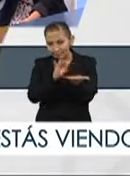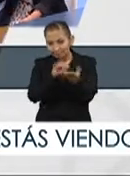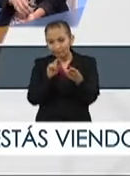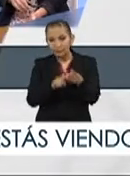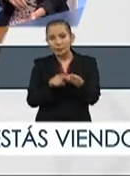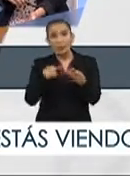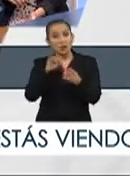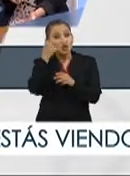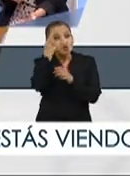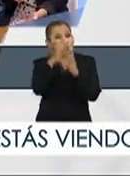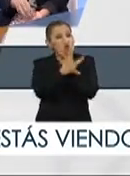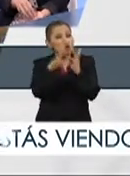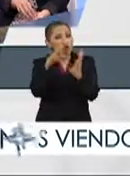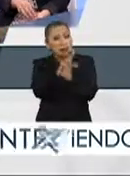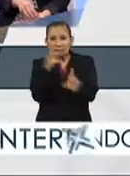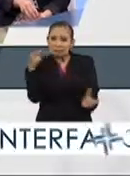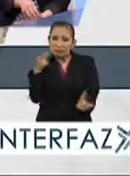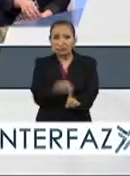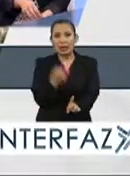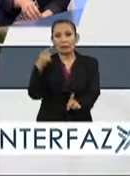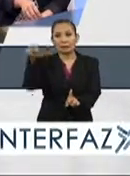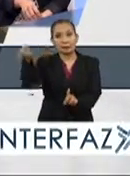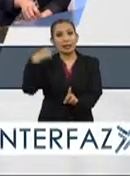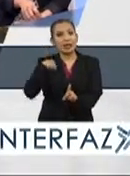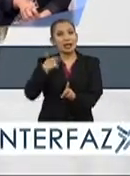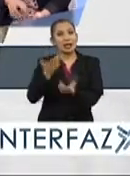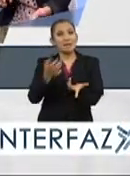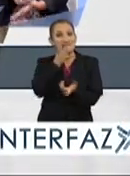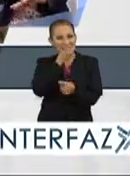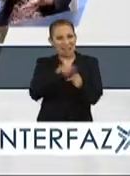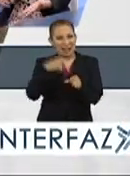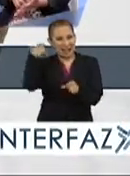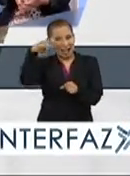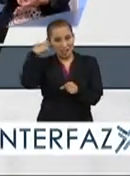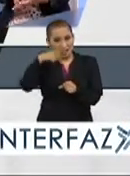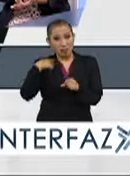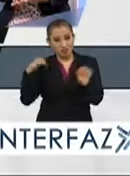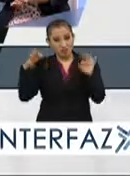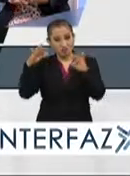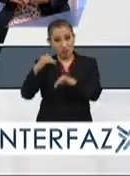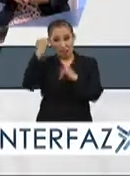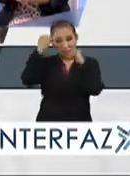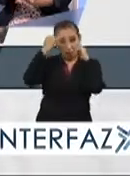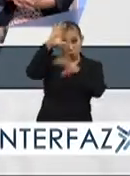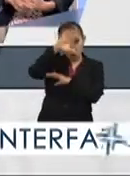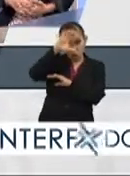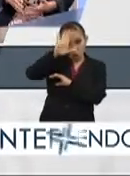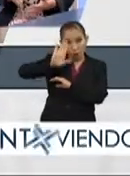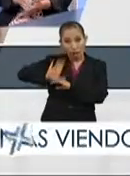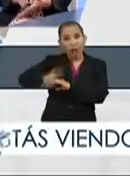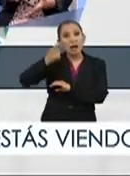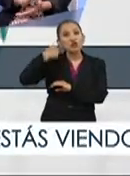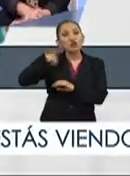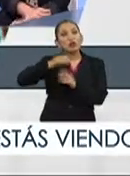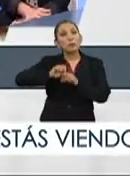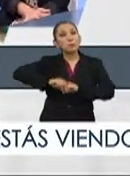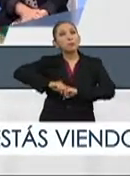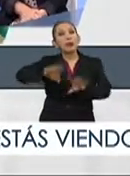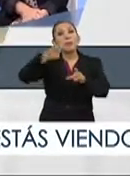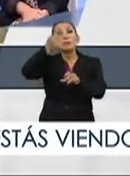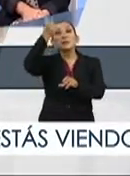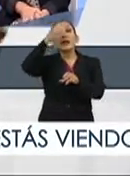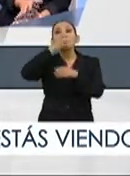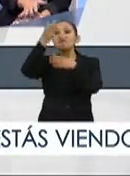y además una cosa que es especial al Hey Festival Querétaro de este año, esta gran celebración de las ideas y de la cultura, es que hemos lanzado por primera vez